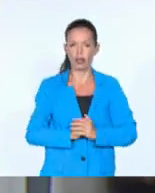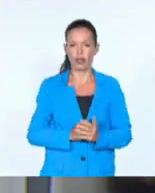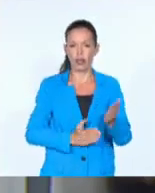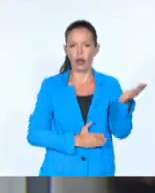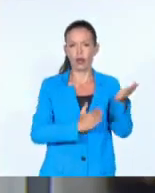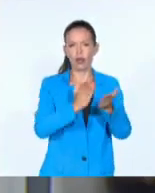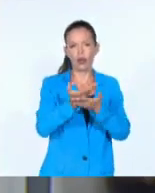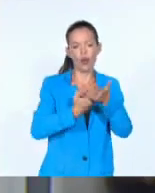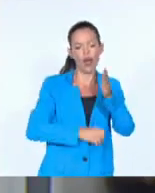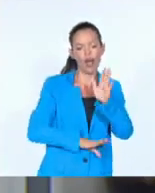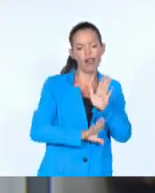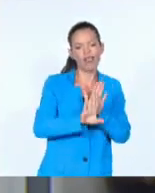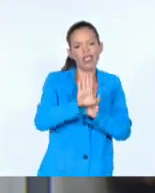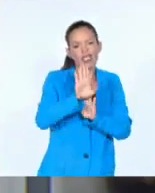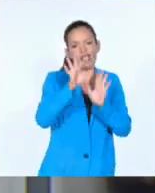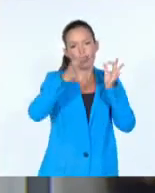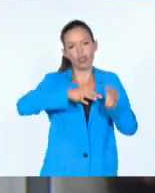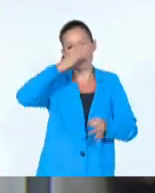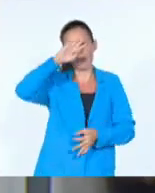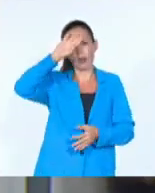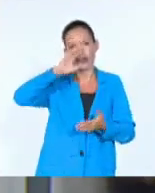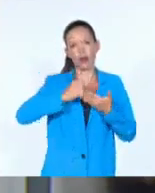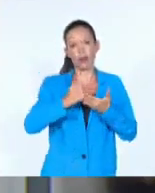cuenten siempre con Cuba Muchas gracias